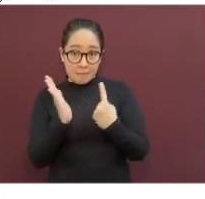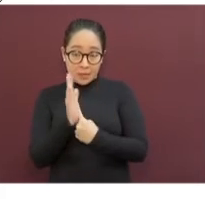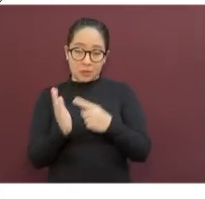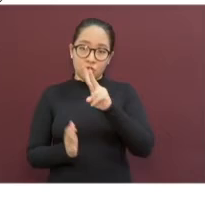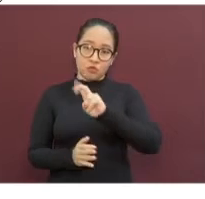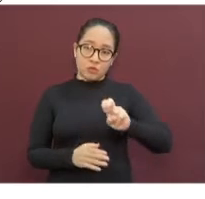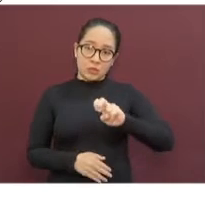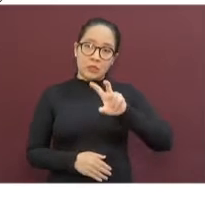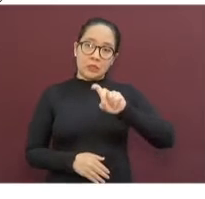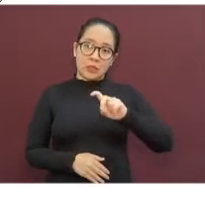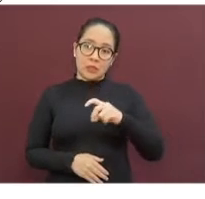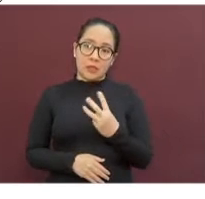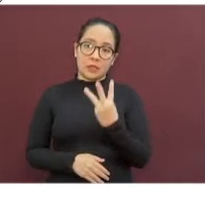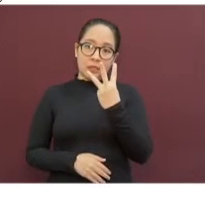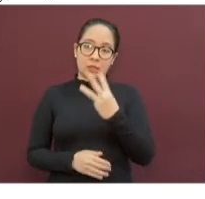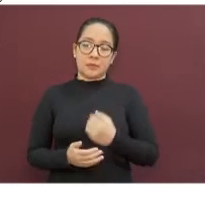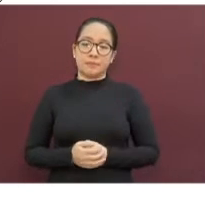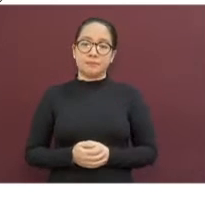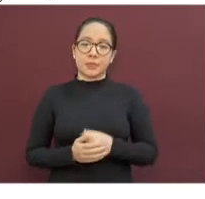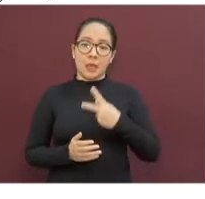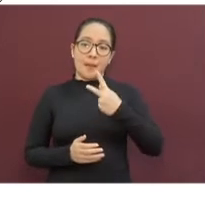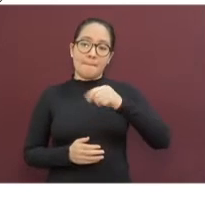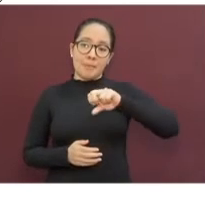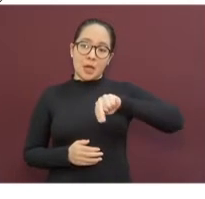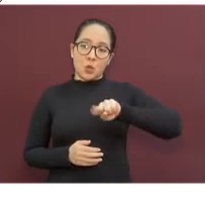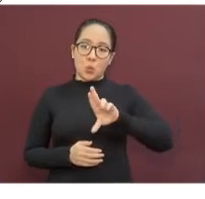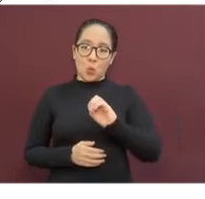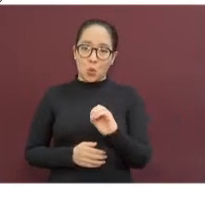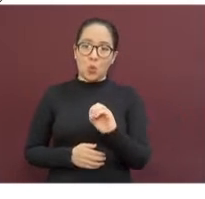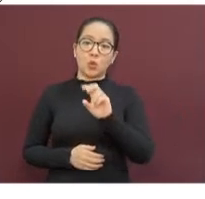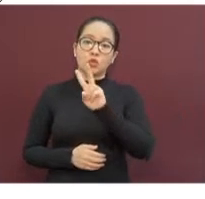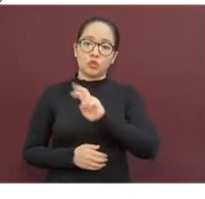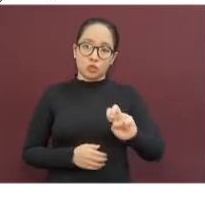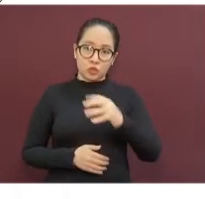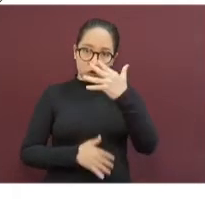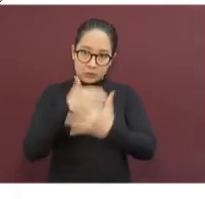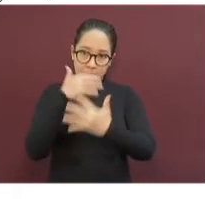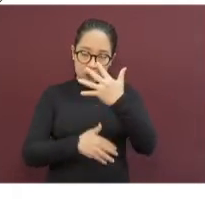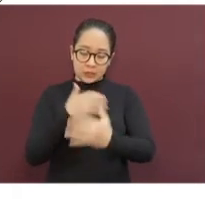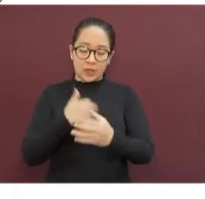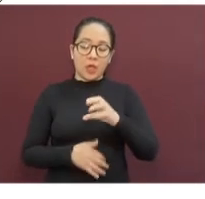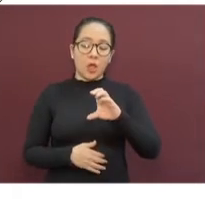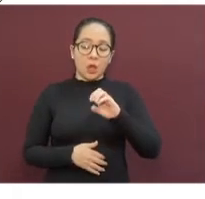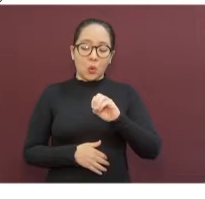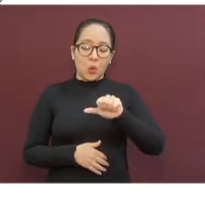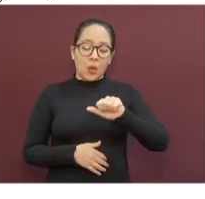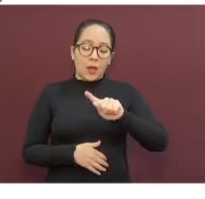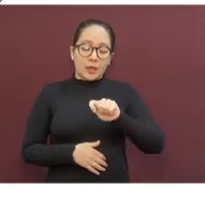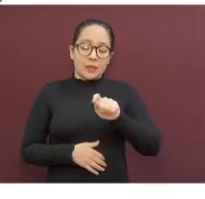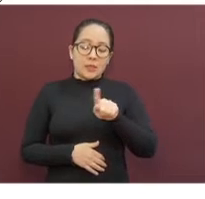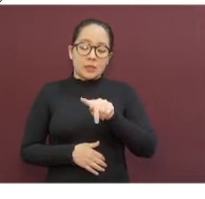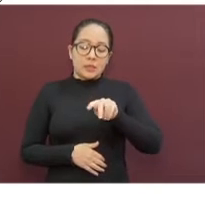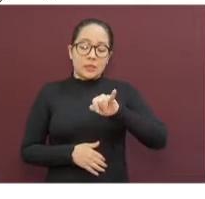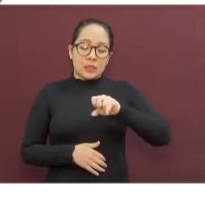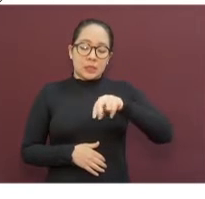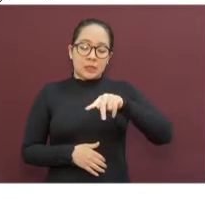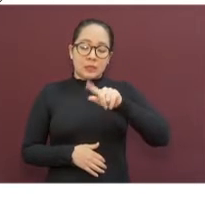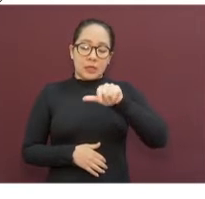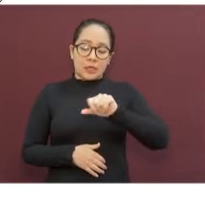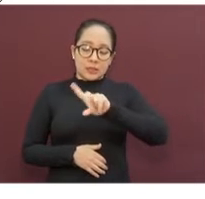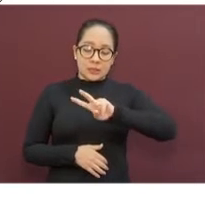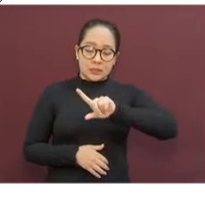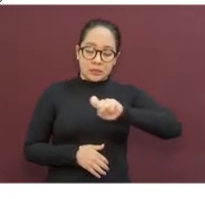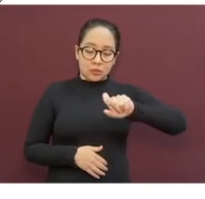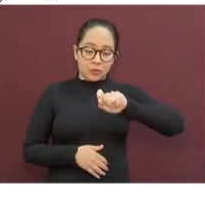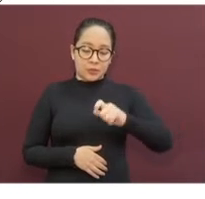con 233 y pánuco con 215 watts y la 127 tihuatlán